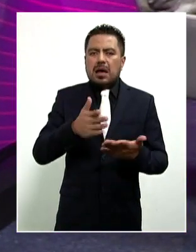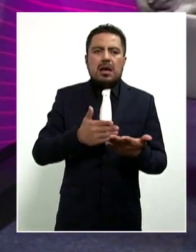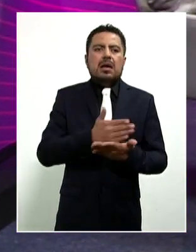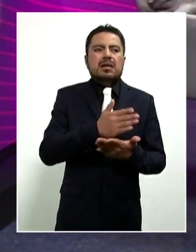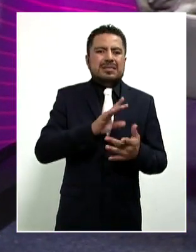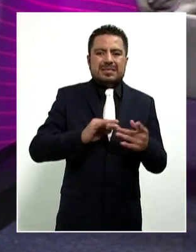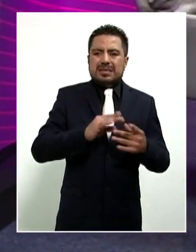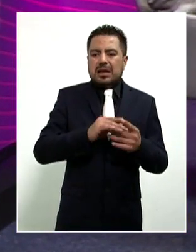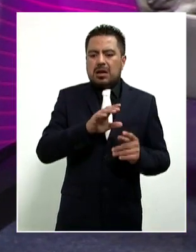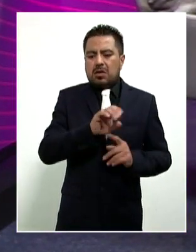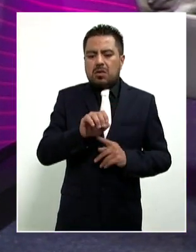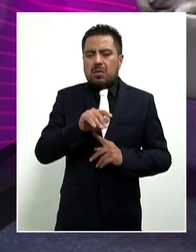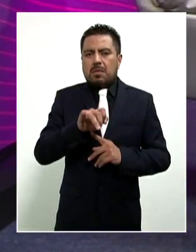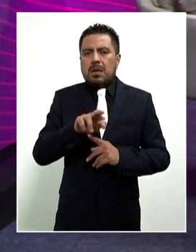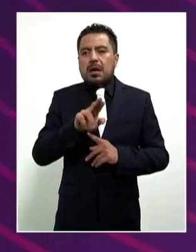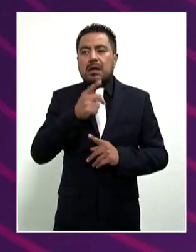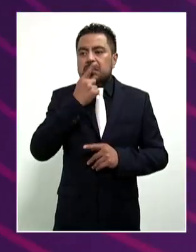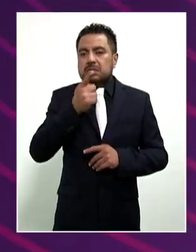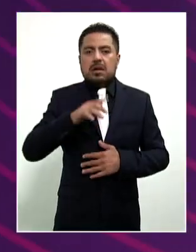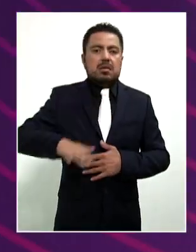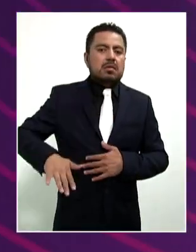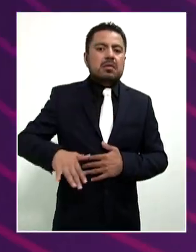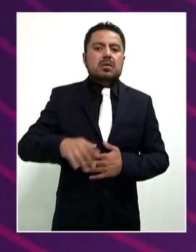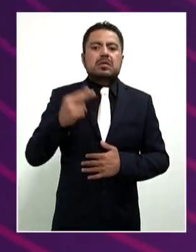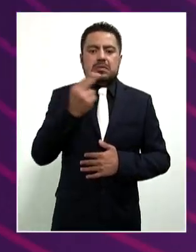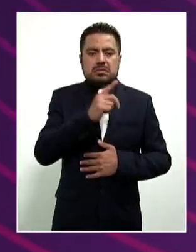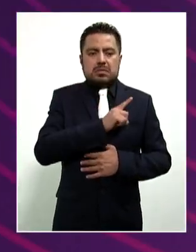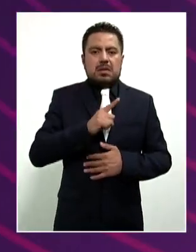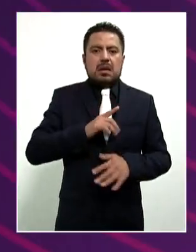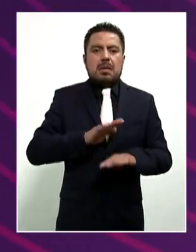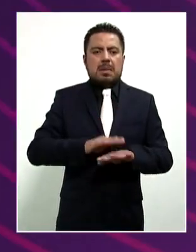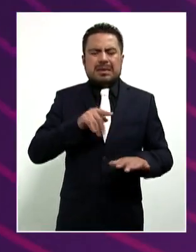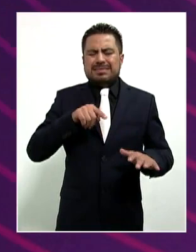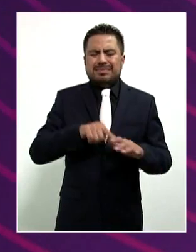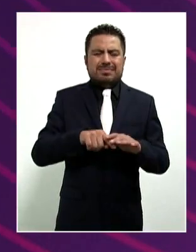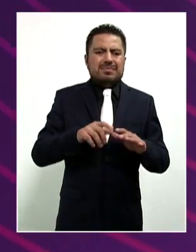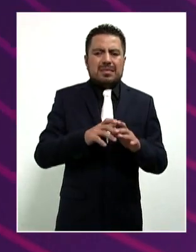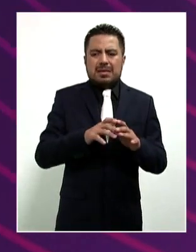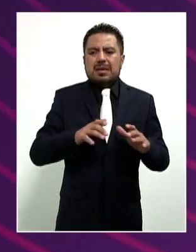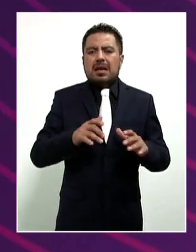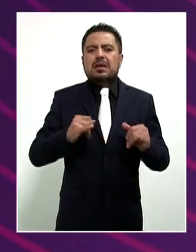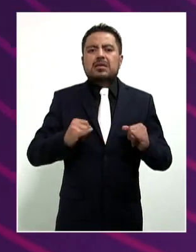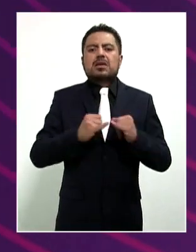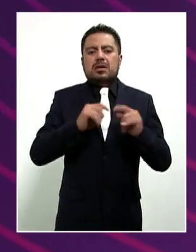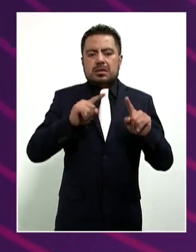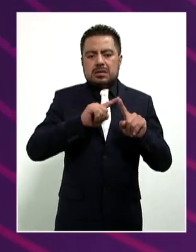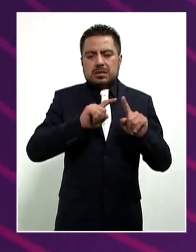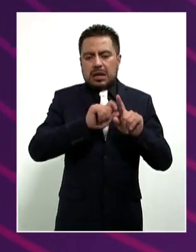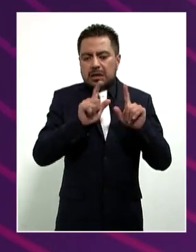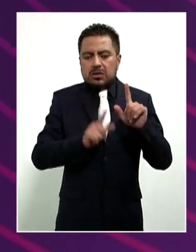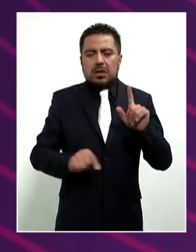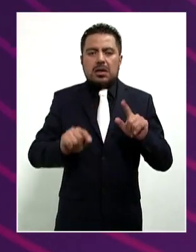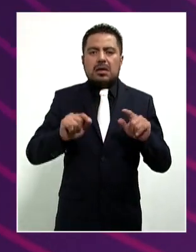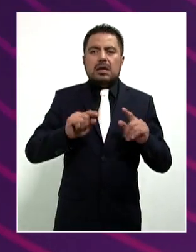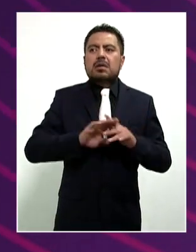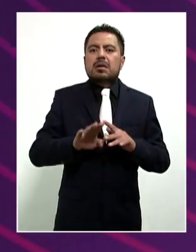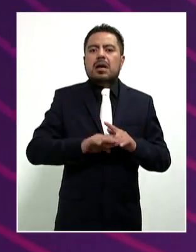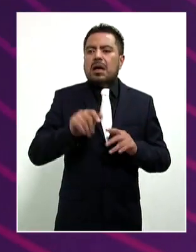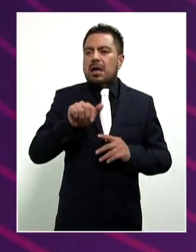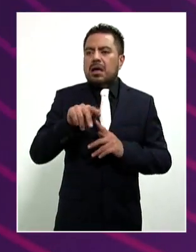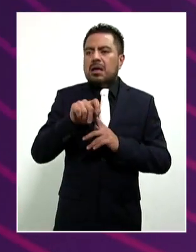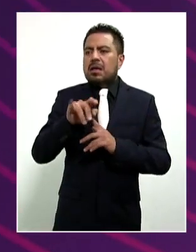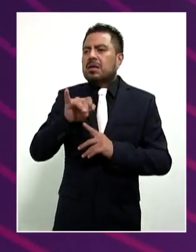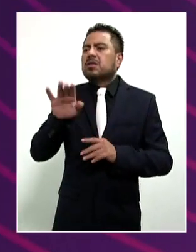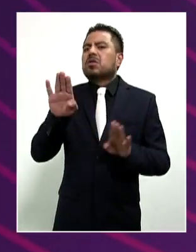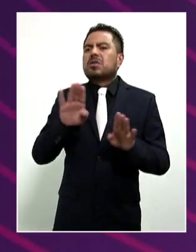a la Comar, ¿no? Decía, a lo mejor tendría que ser como mucho más amplio, donde sea que esté el Instituto Nacional de Migración. Andrés, cuéntanos cómo